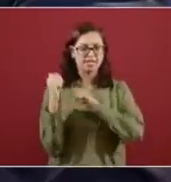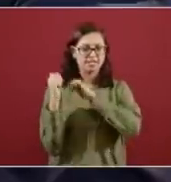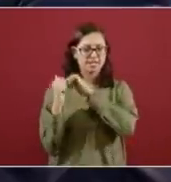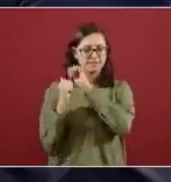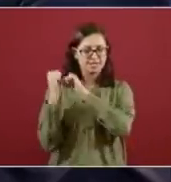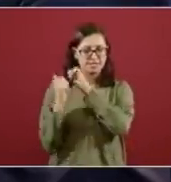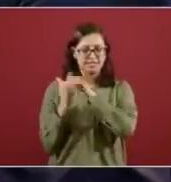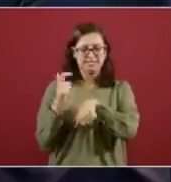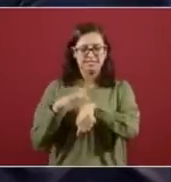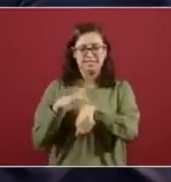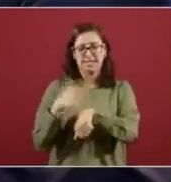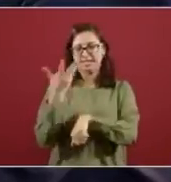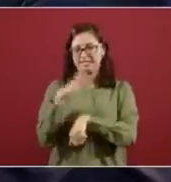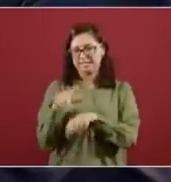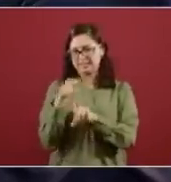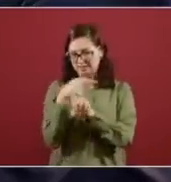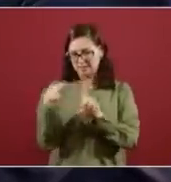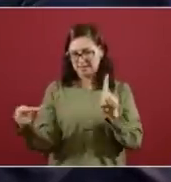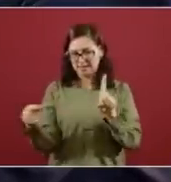1030